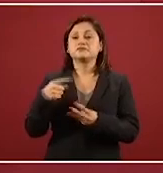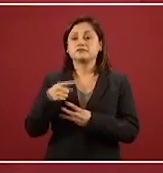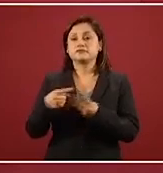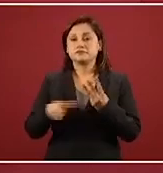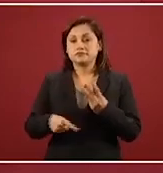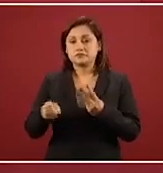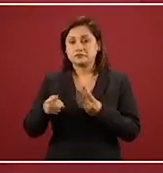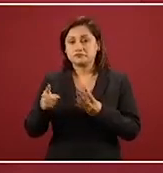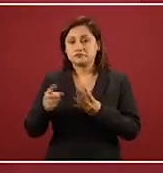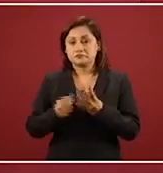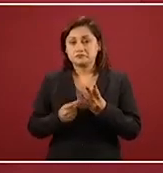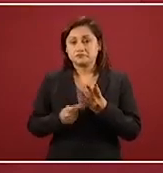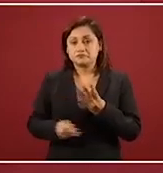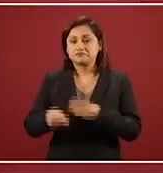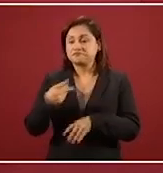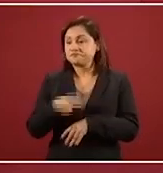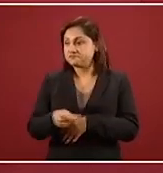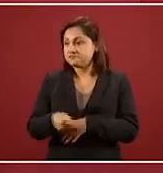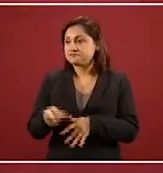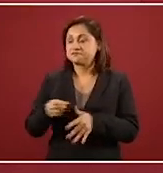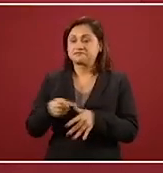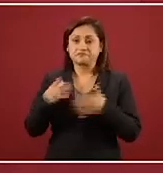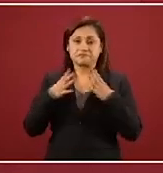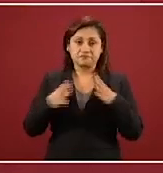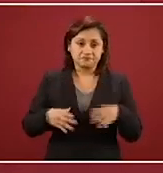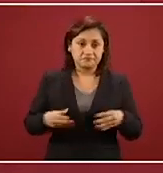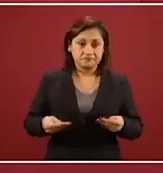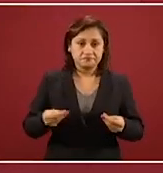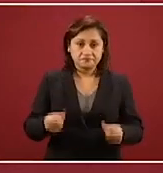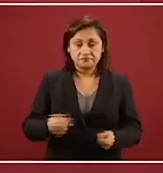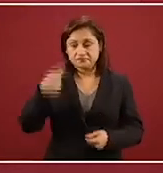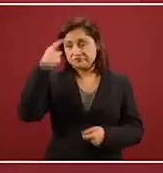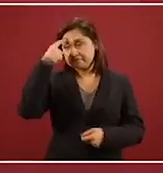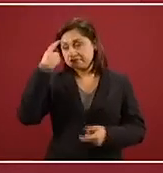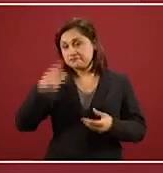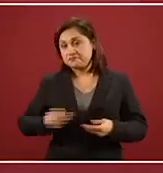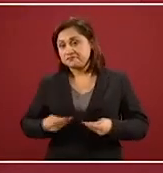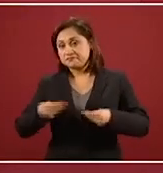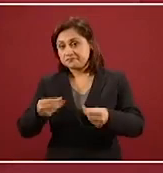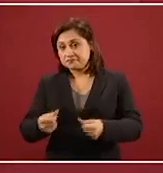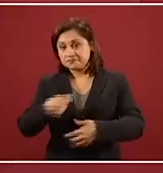riesgo, desgaste físico, mental,